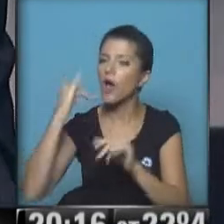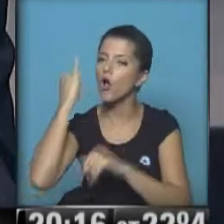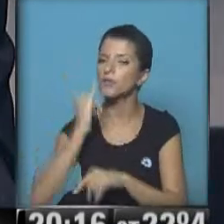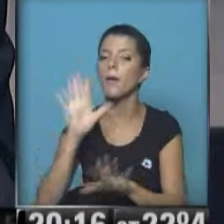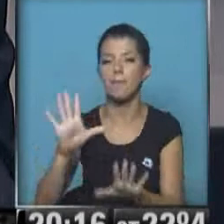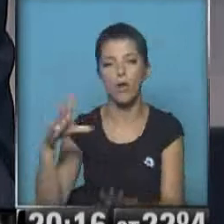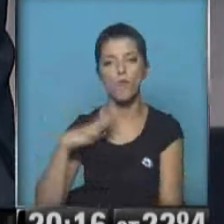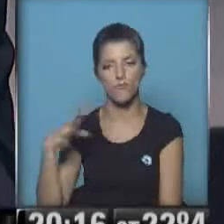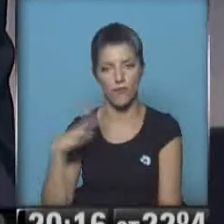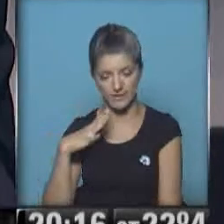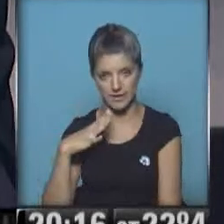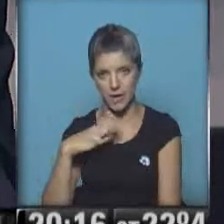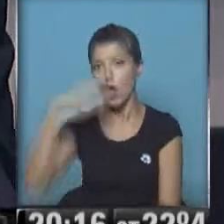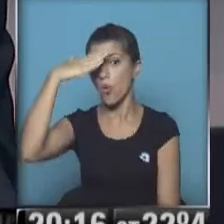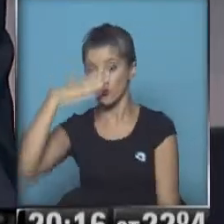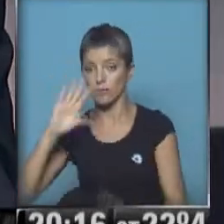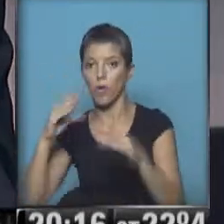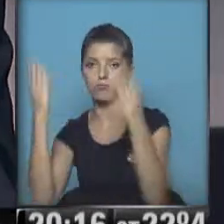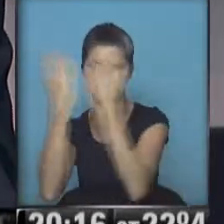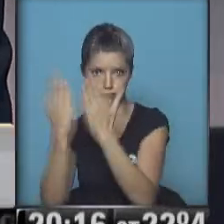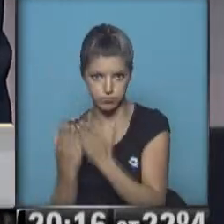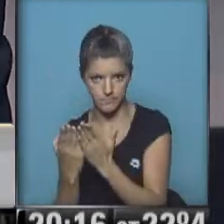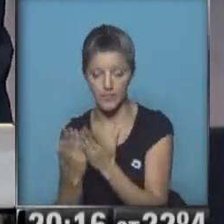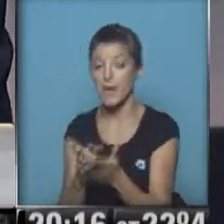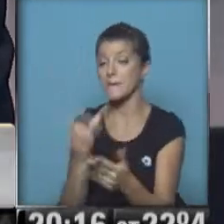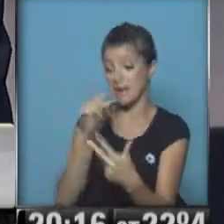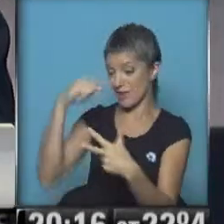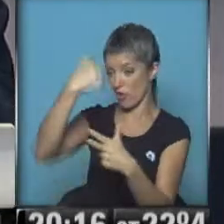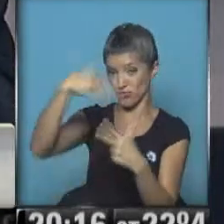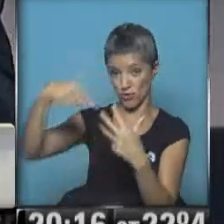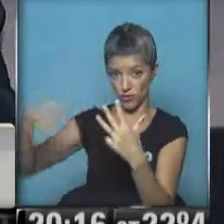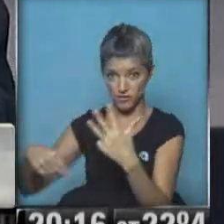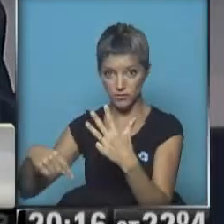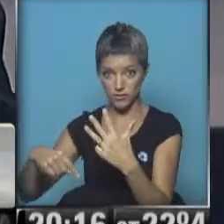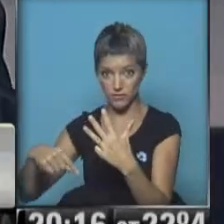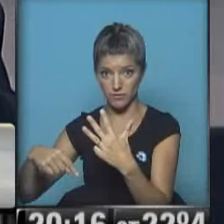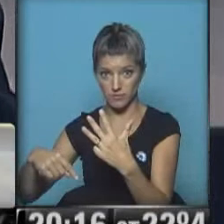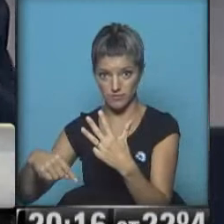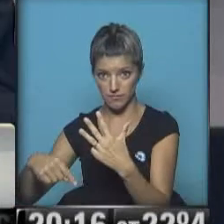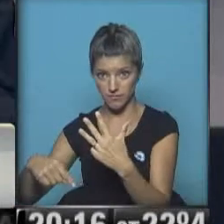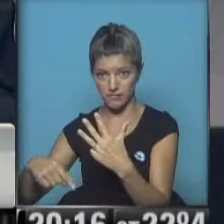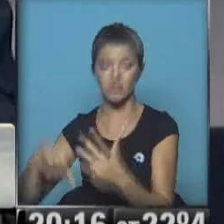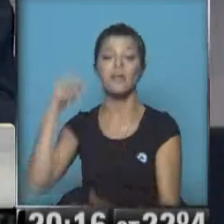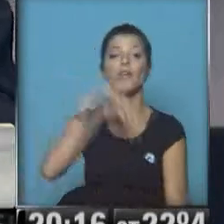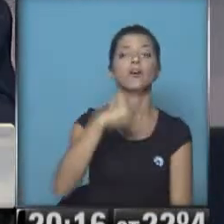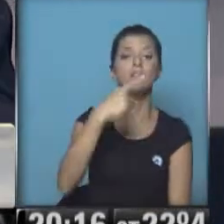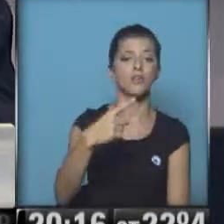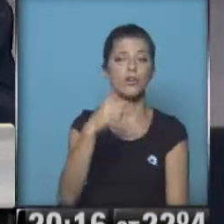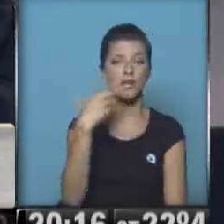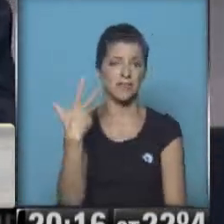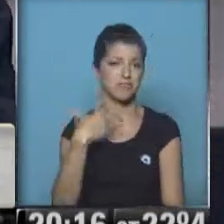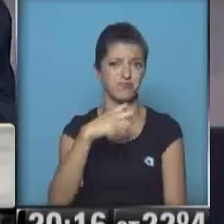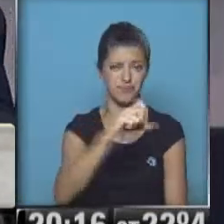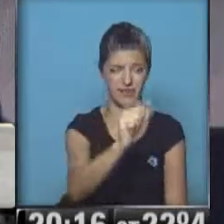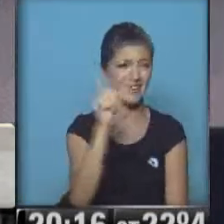el estudio final yo creo que con todo esto sin la declaraciones de carrió que hoy se descartó aunque dice que no transporte iraníes